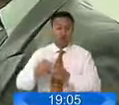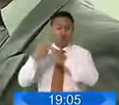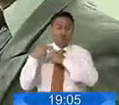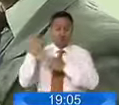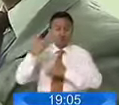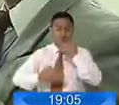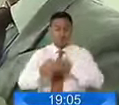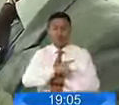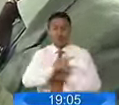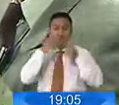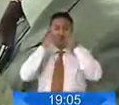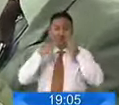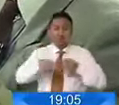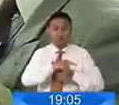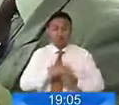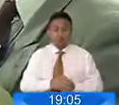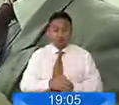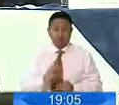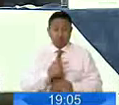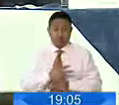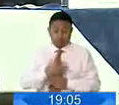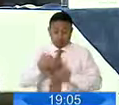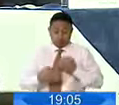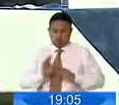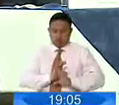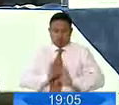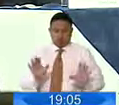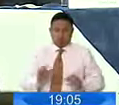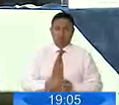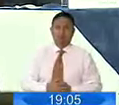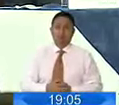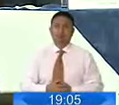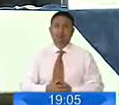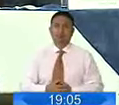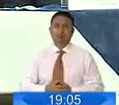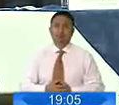jueces y fiscales, no al Consejo de la Judicatura. Informó Héctor Romero.